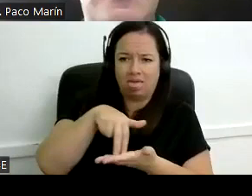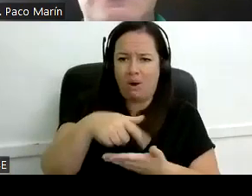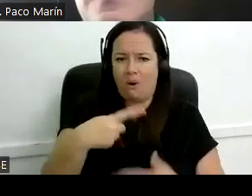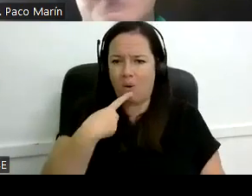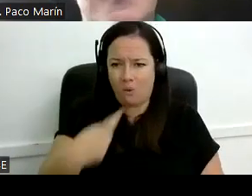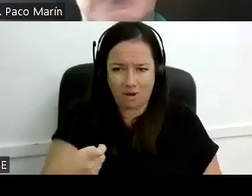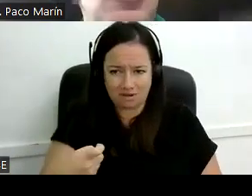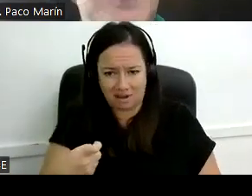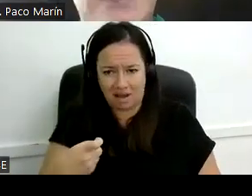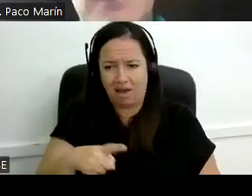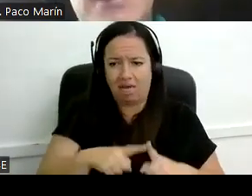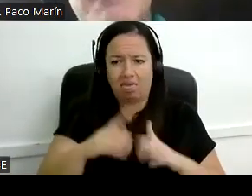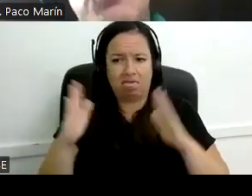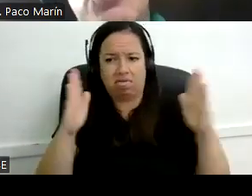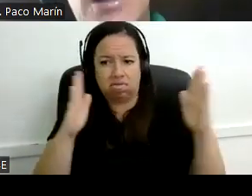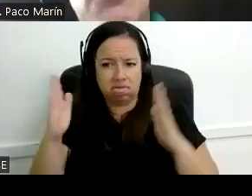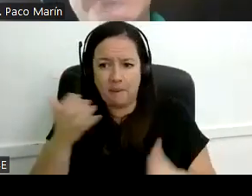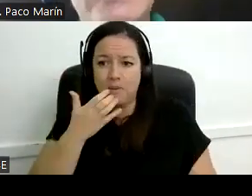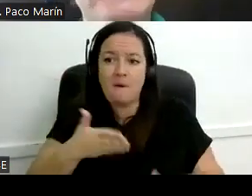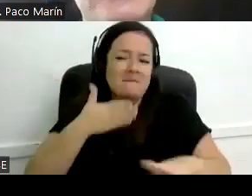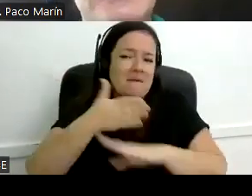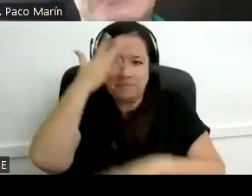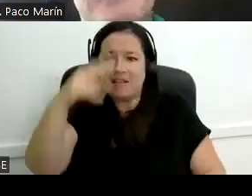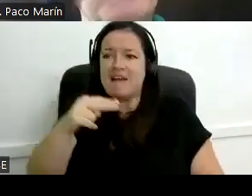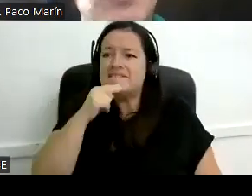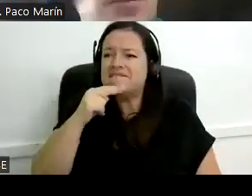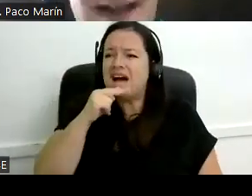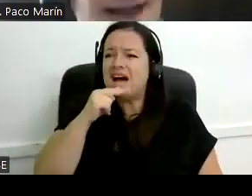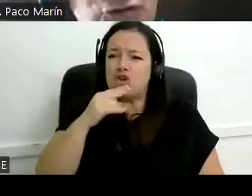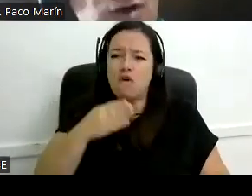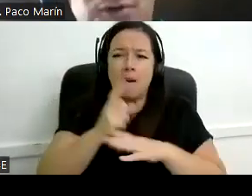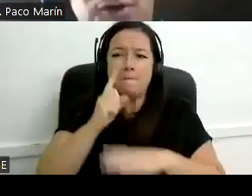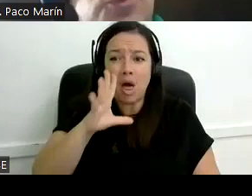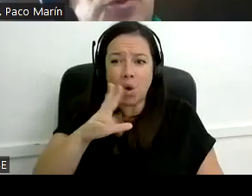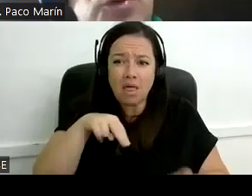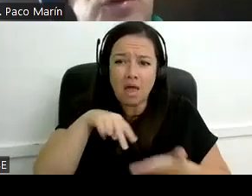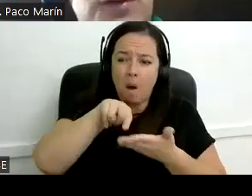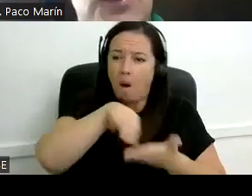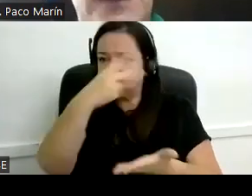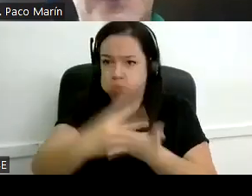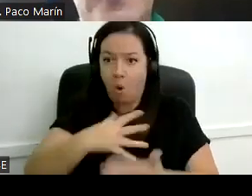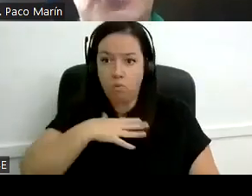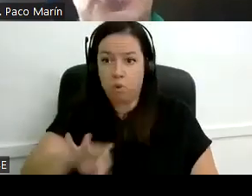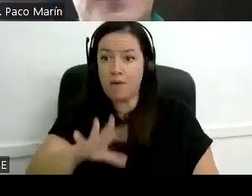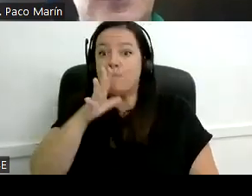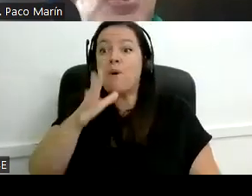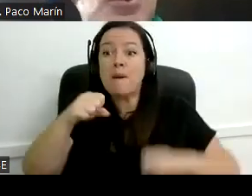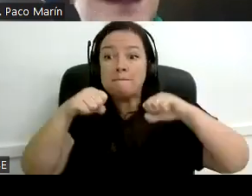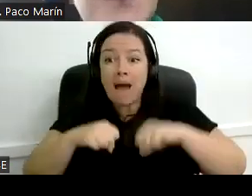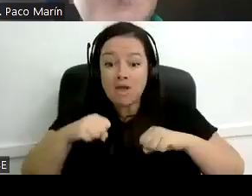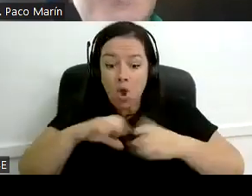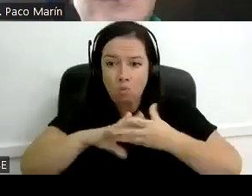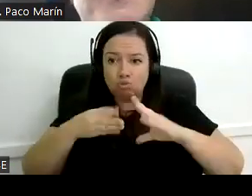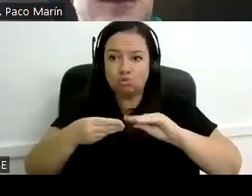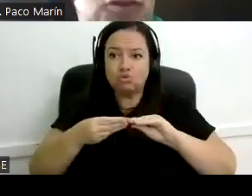forma que a lo mejor va al lavabo a orinar, se puede caer al suelo porque los músculos no le